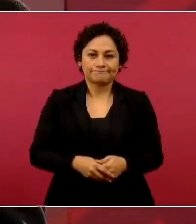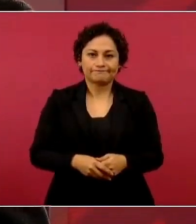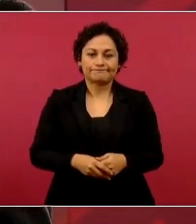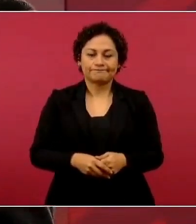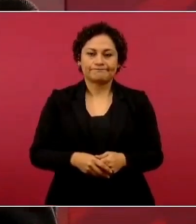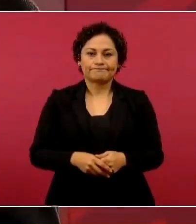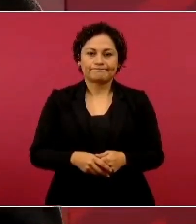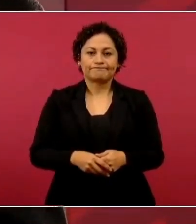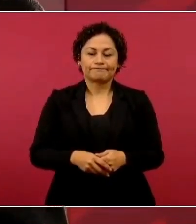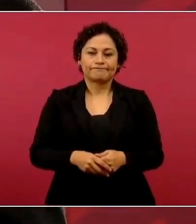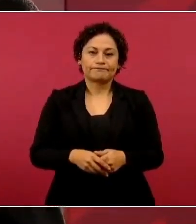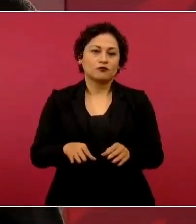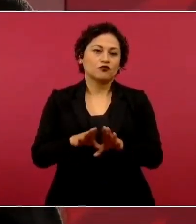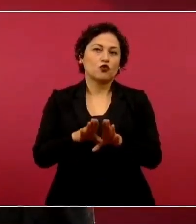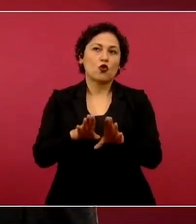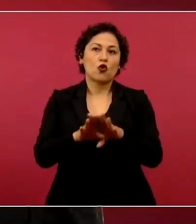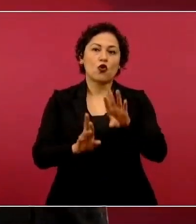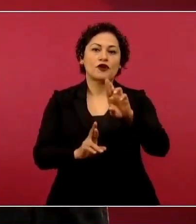a